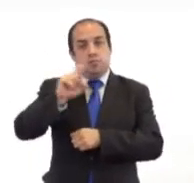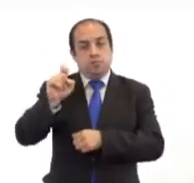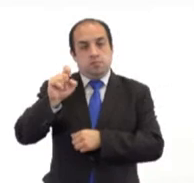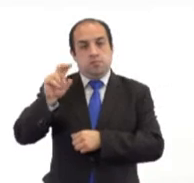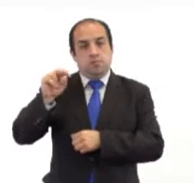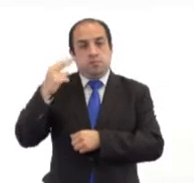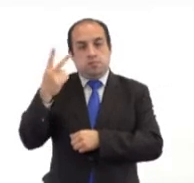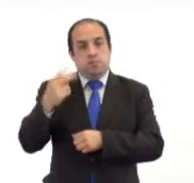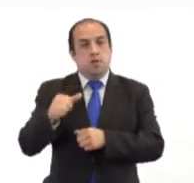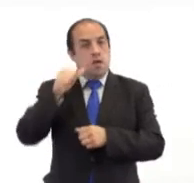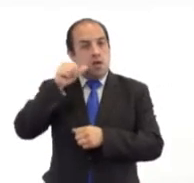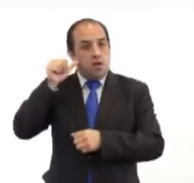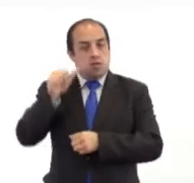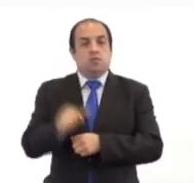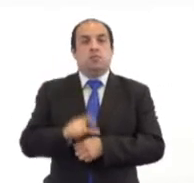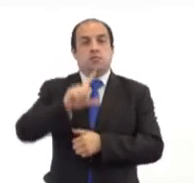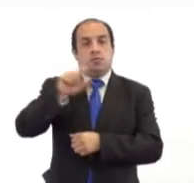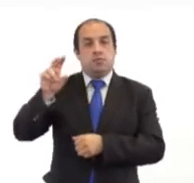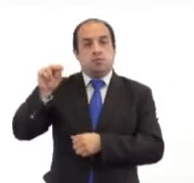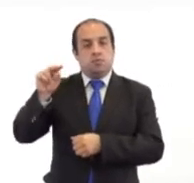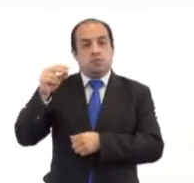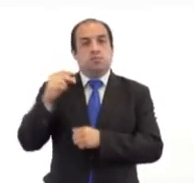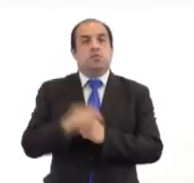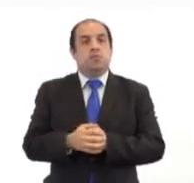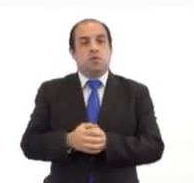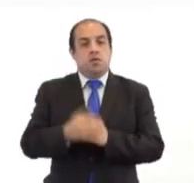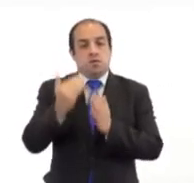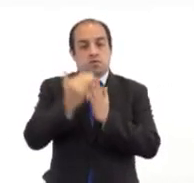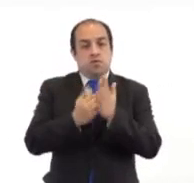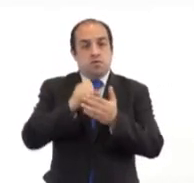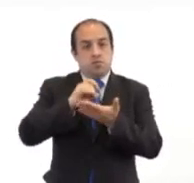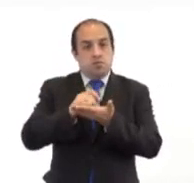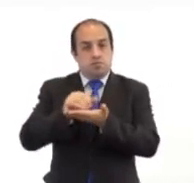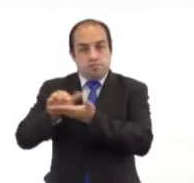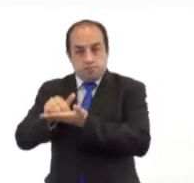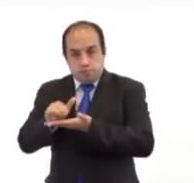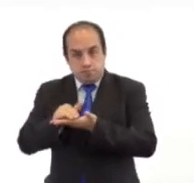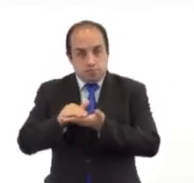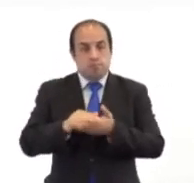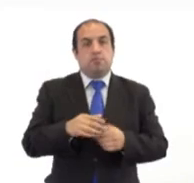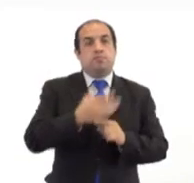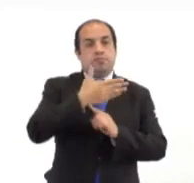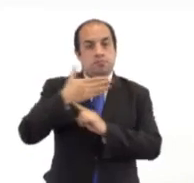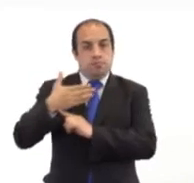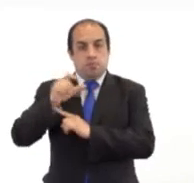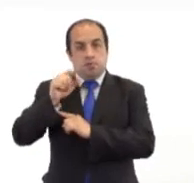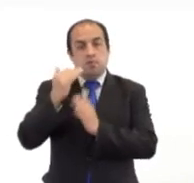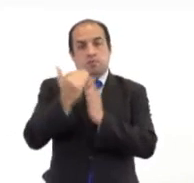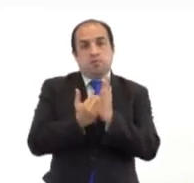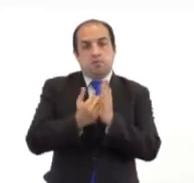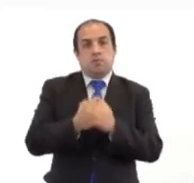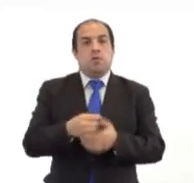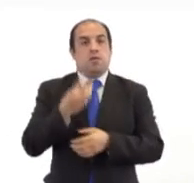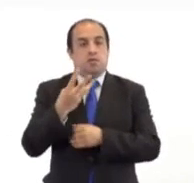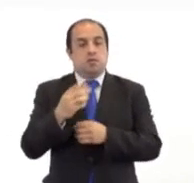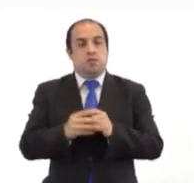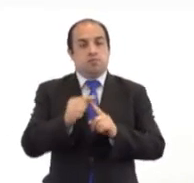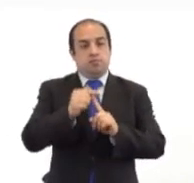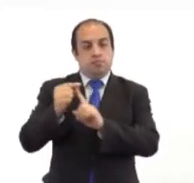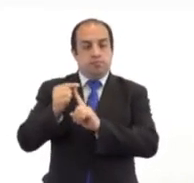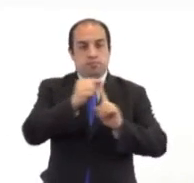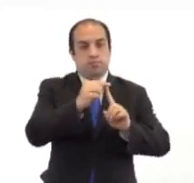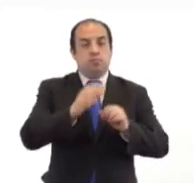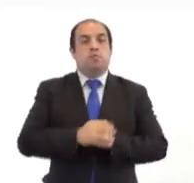180, y una reducción de 10 en el número de despachos de ambulancia, así como una reducción de 3 en el número de traslados de ambulancia.